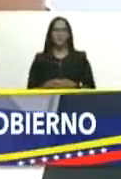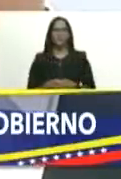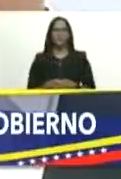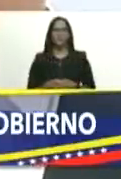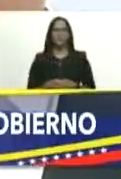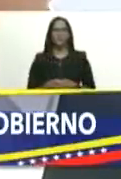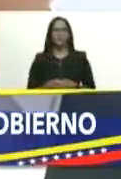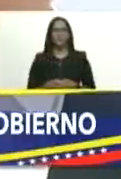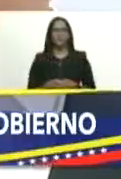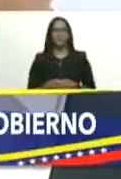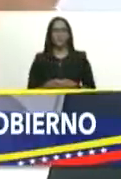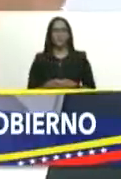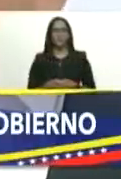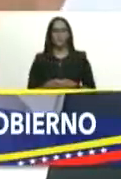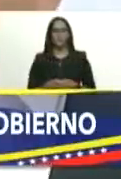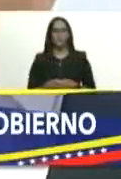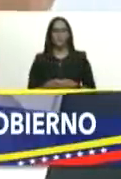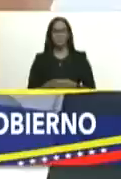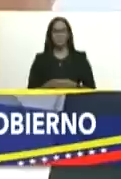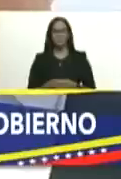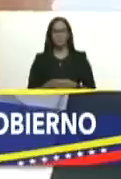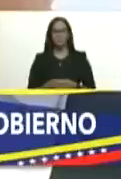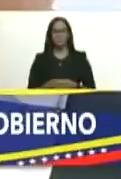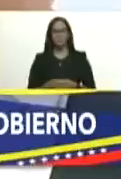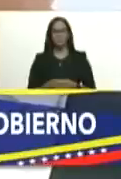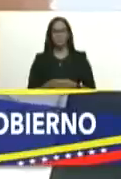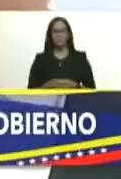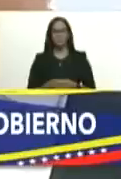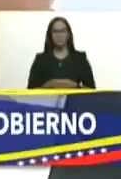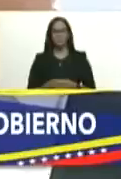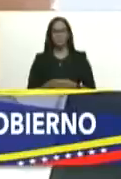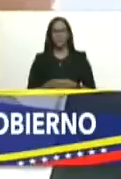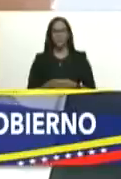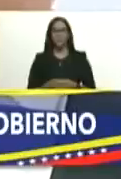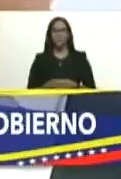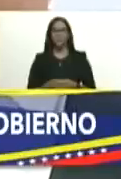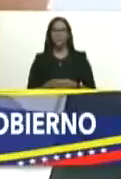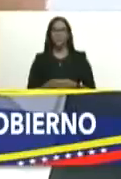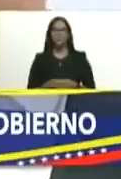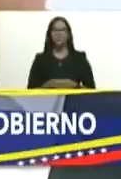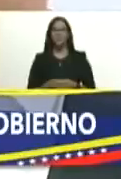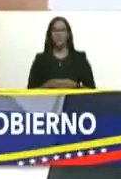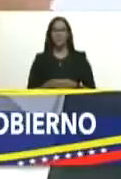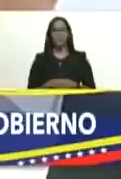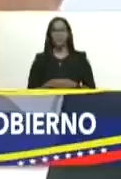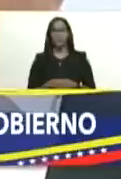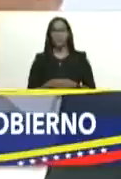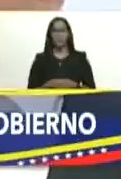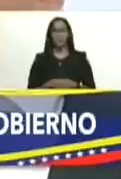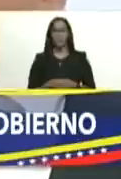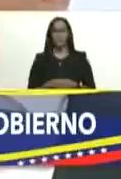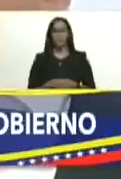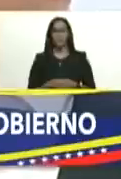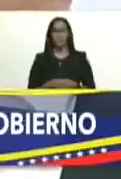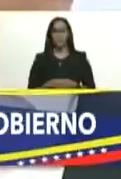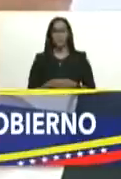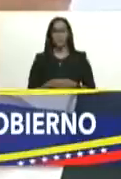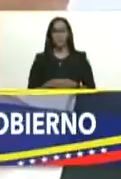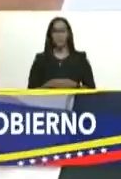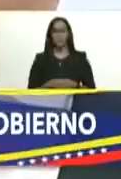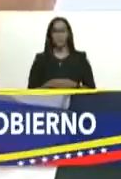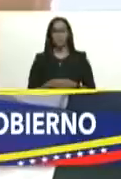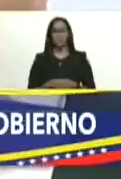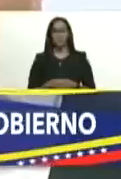que todo el equipo de PDVSA, PDVSA Gas y PDVSA Gas Comunal, vamos a hacer el despliegue en coordinación con cada uno de